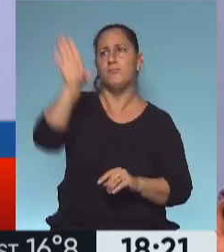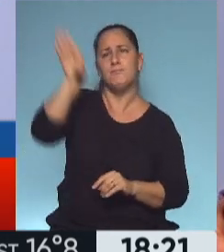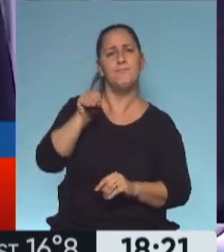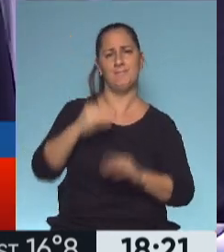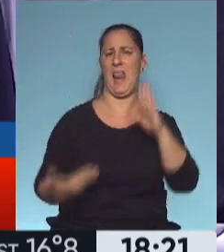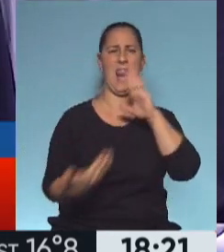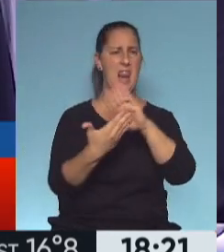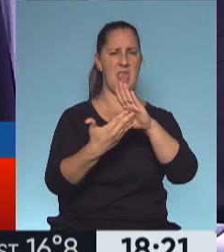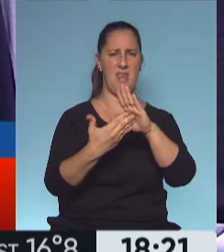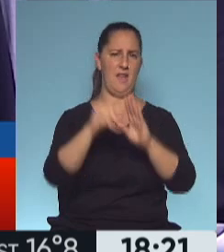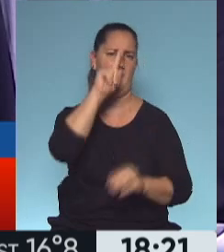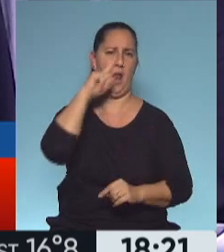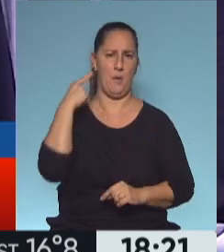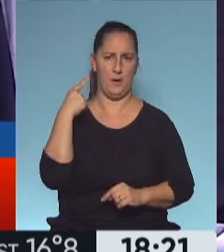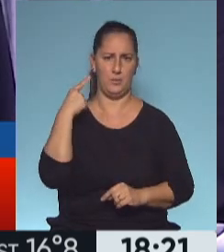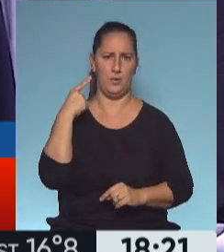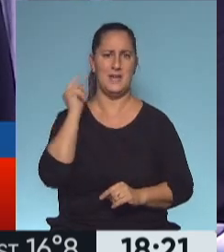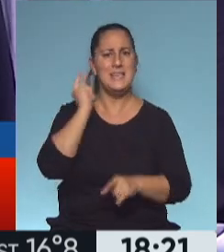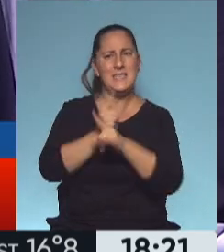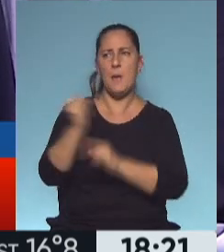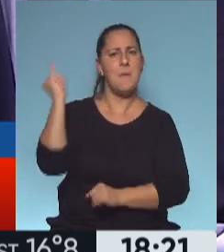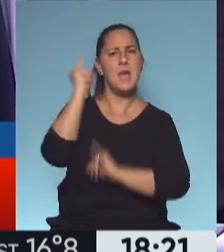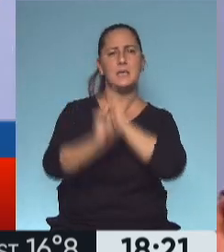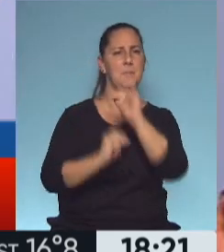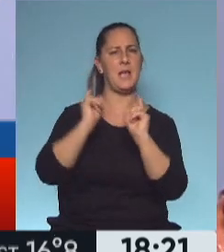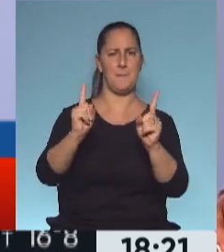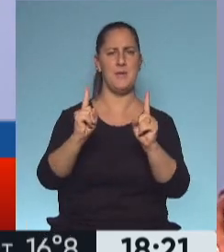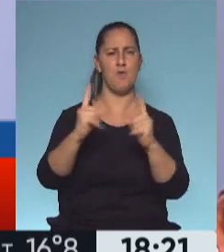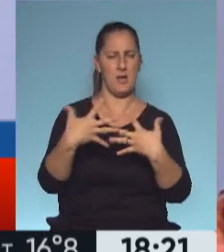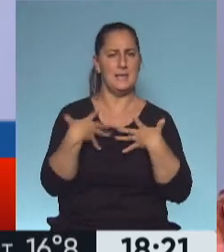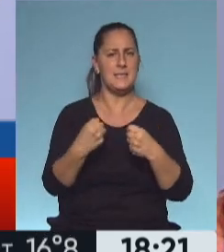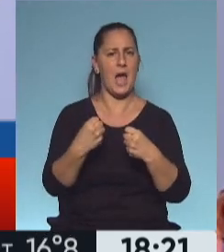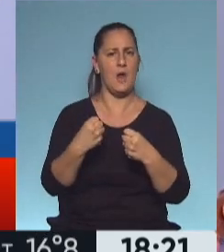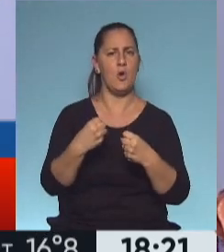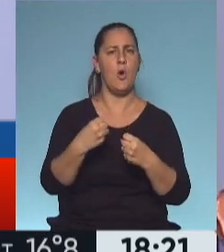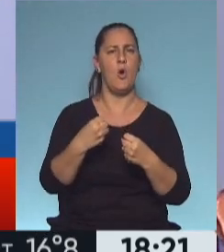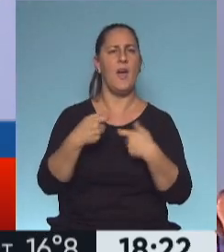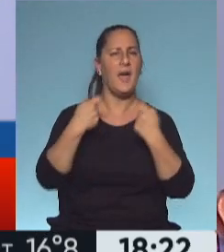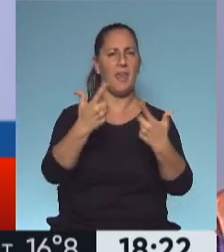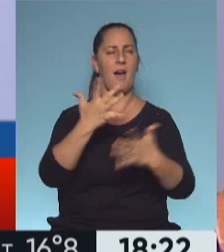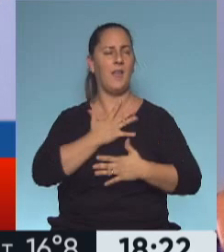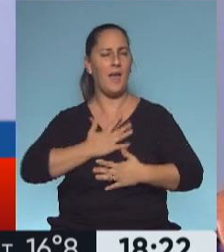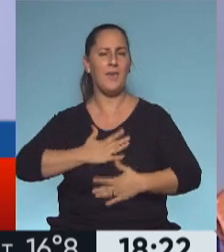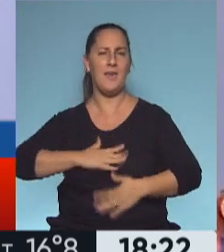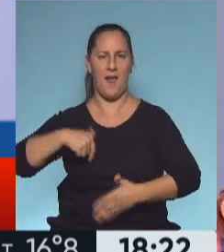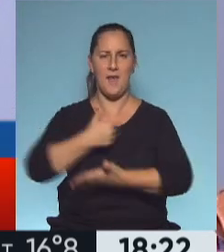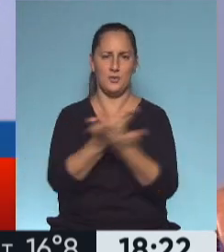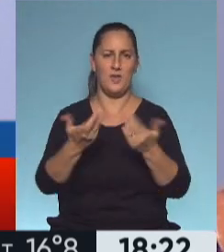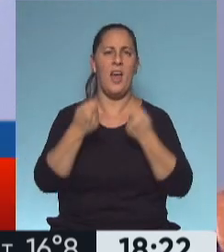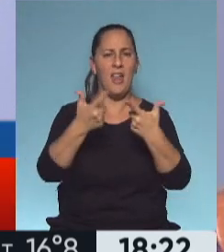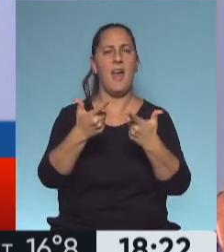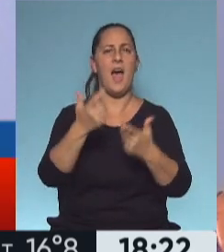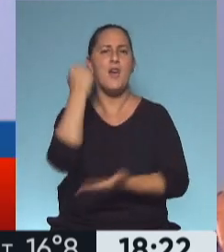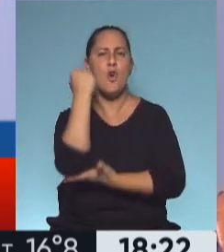que siempre marca una línea, que es la línea que consideramos que es sana para la Argentina, que va a tranquilizar a nuestra sociedad y va a tranquilizar a